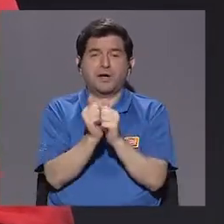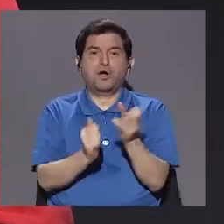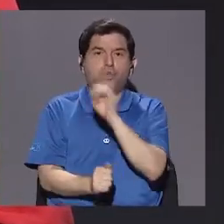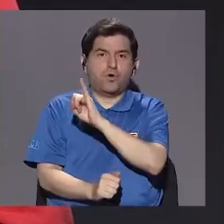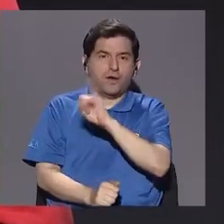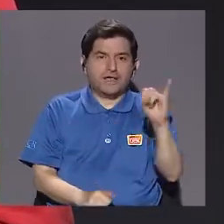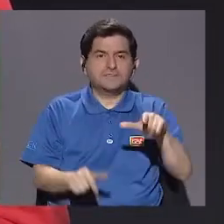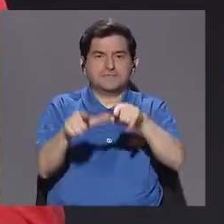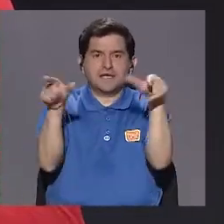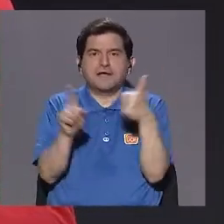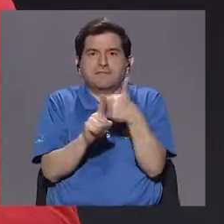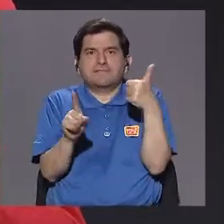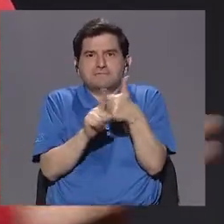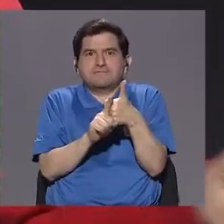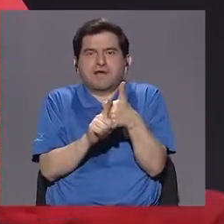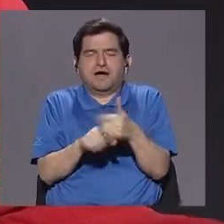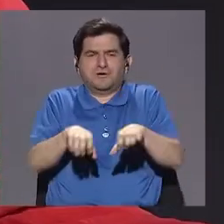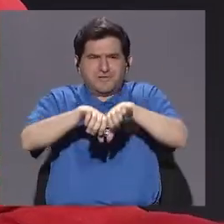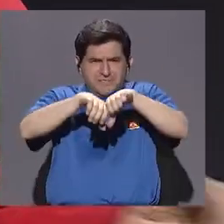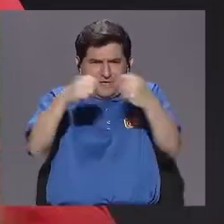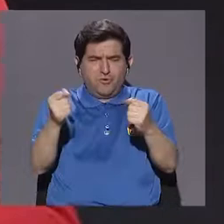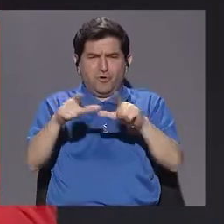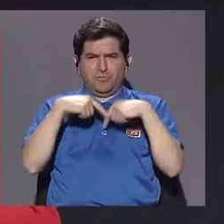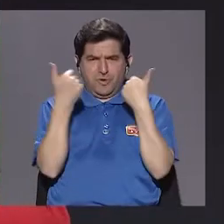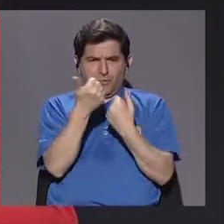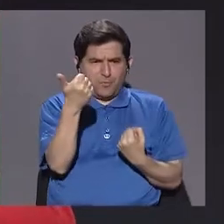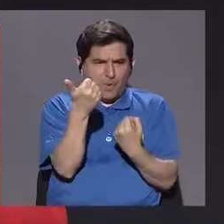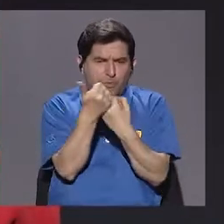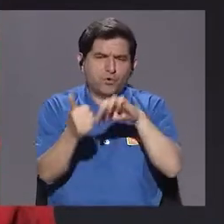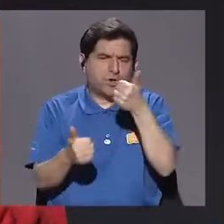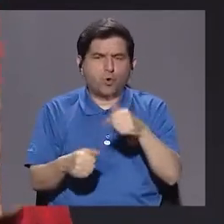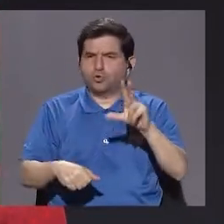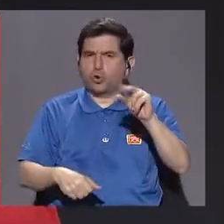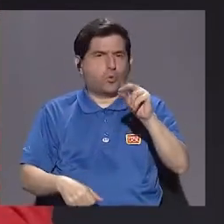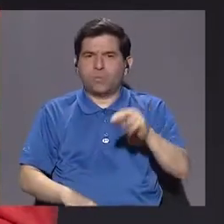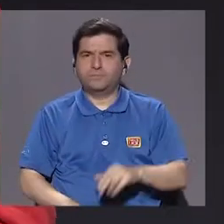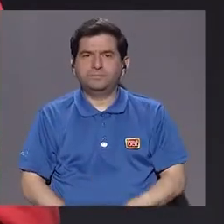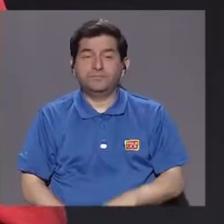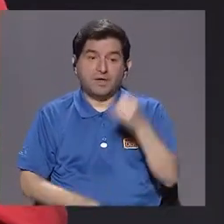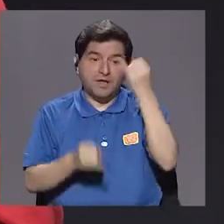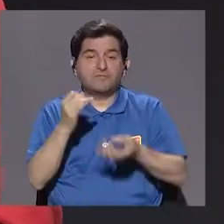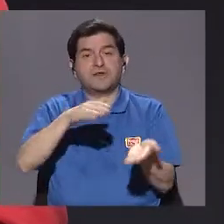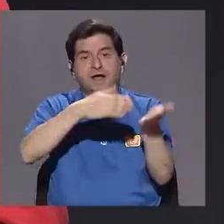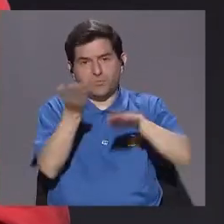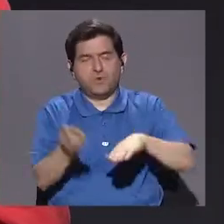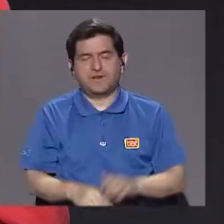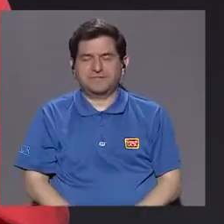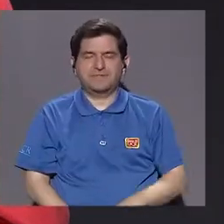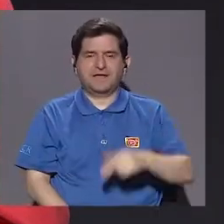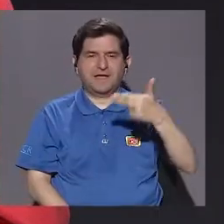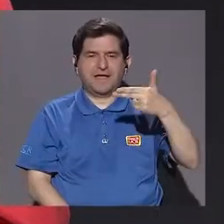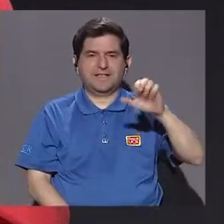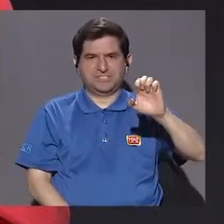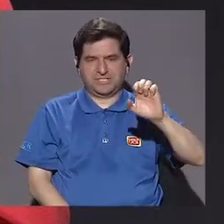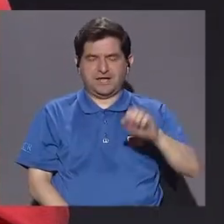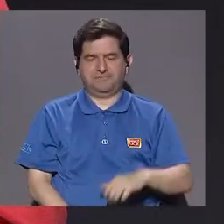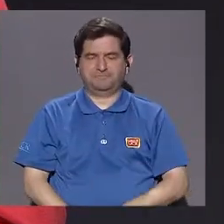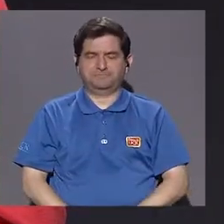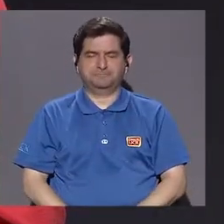local donde se fragmenta un sector que apoya y otro sector que no y finalmente ahí muere también el che guevara